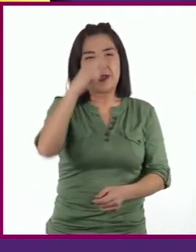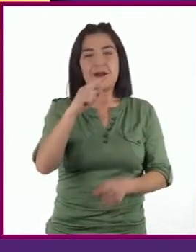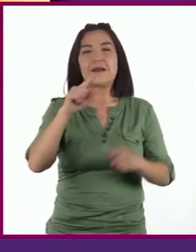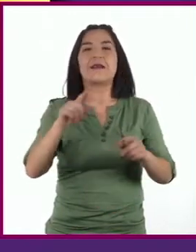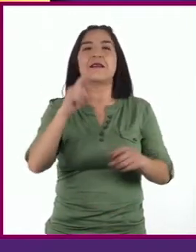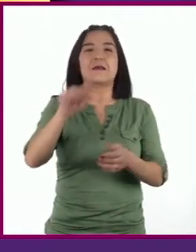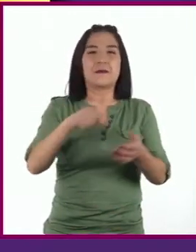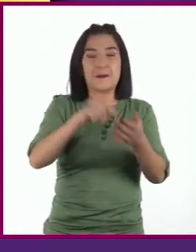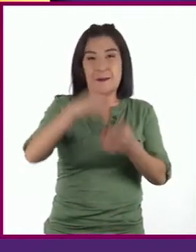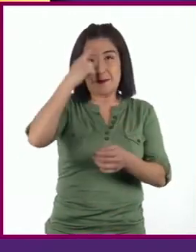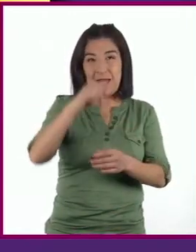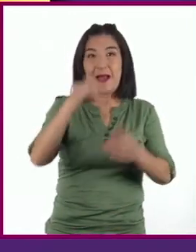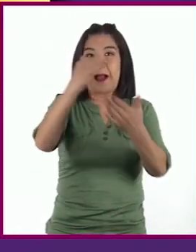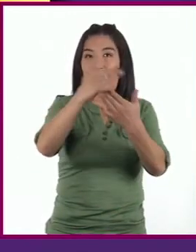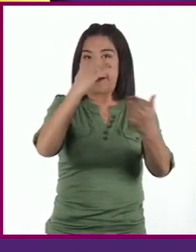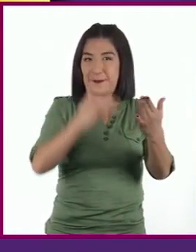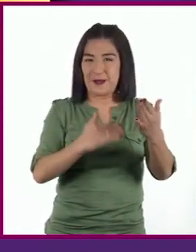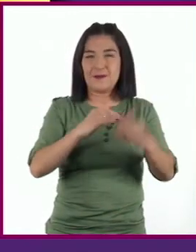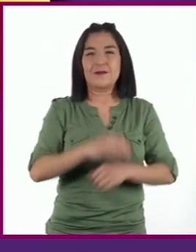traslación hacia abajo.